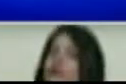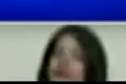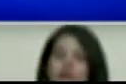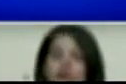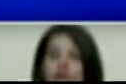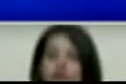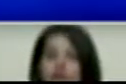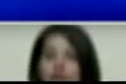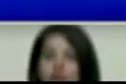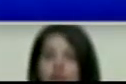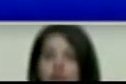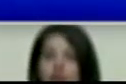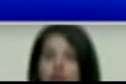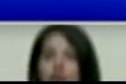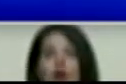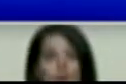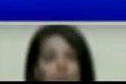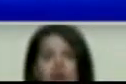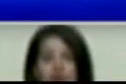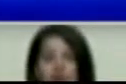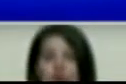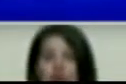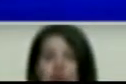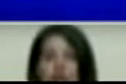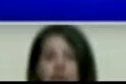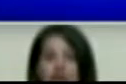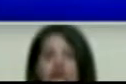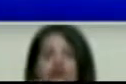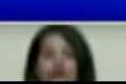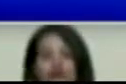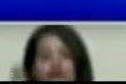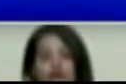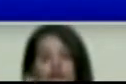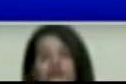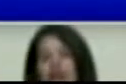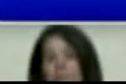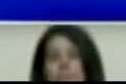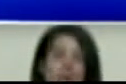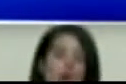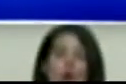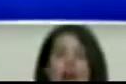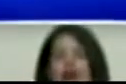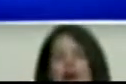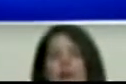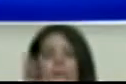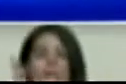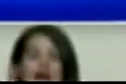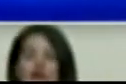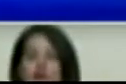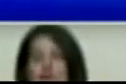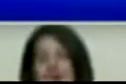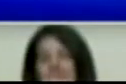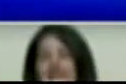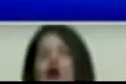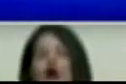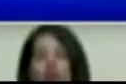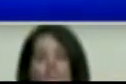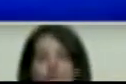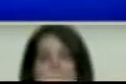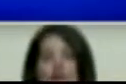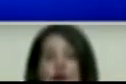abrir una investigación penal, un MP, un código de investigación al